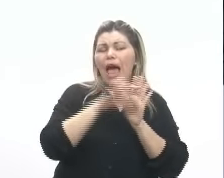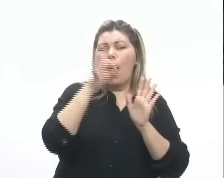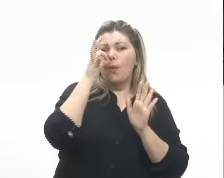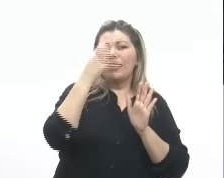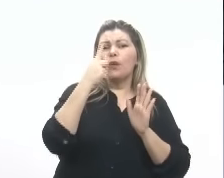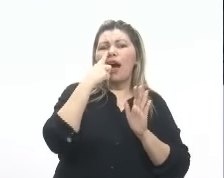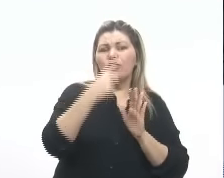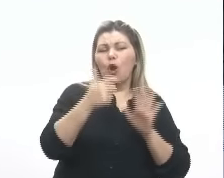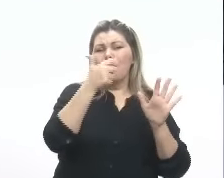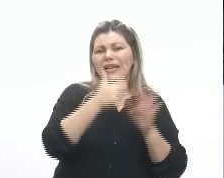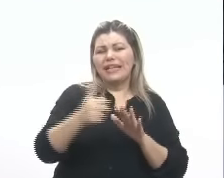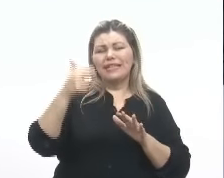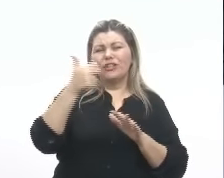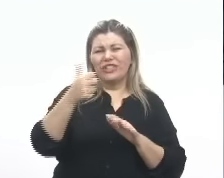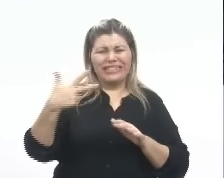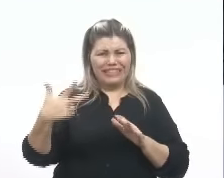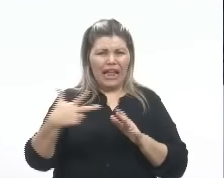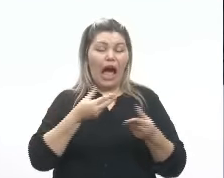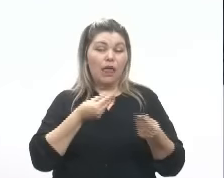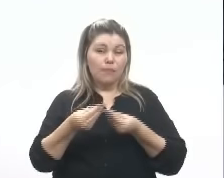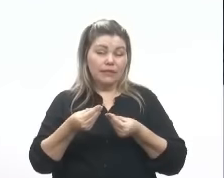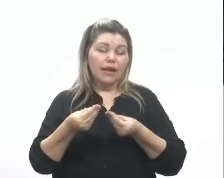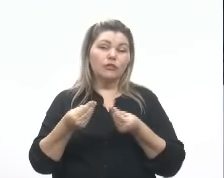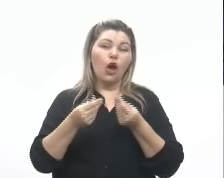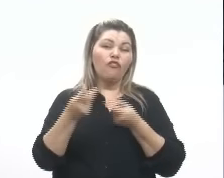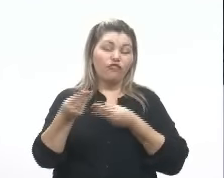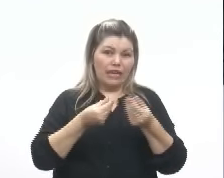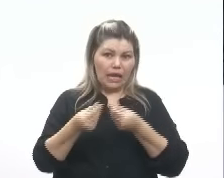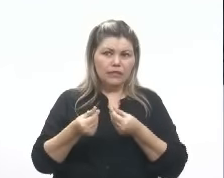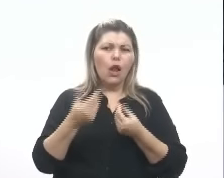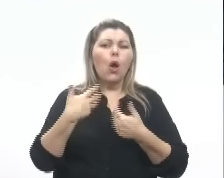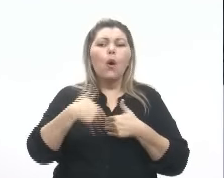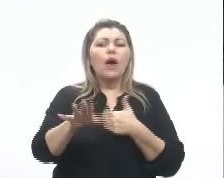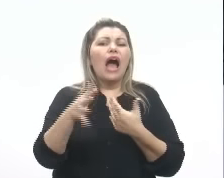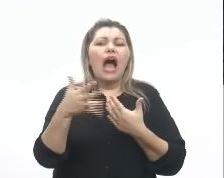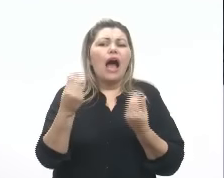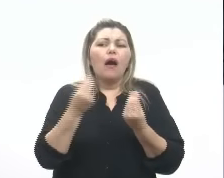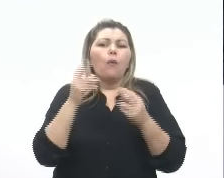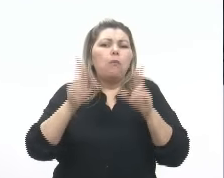Administración Financiera. ¿Qué va a hacer con los organismos de seguridad social?